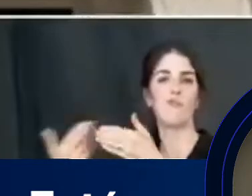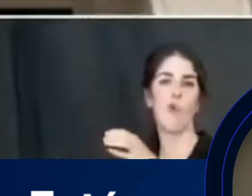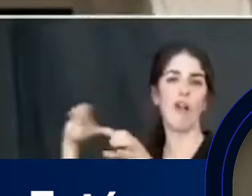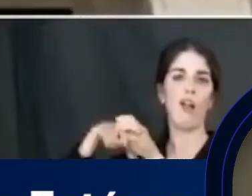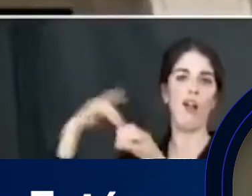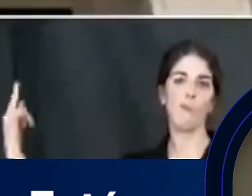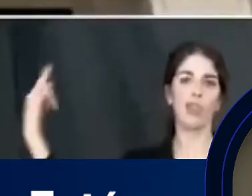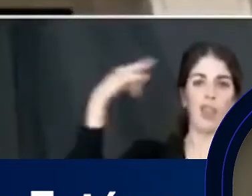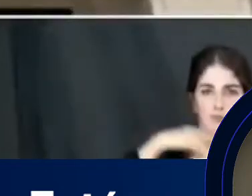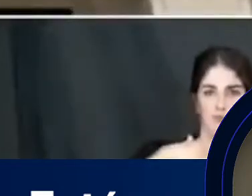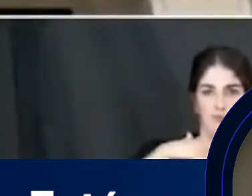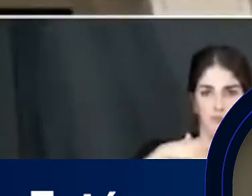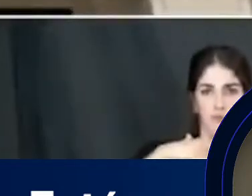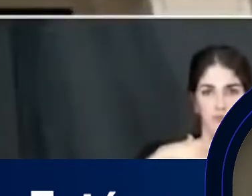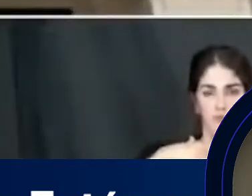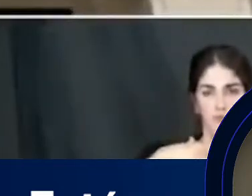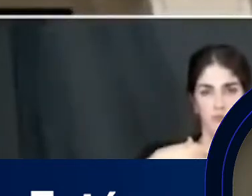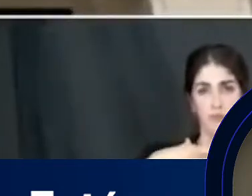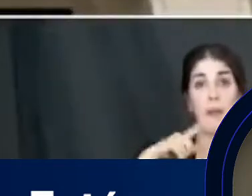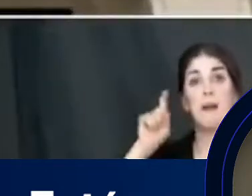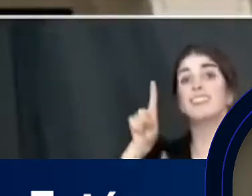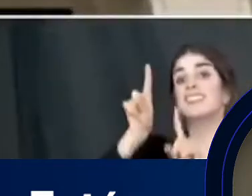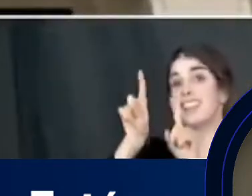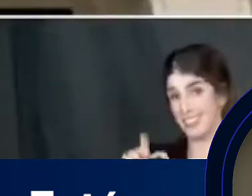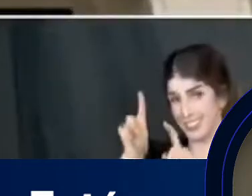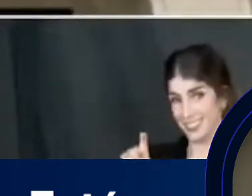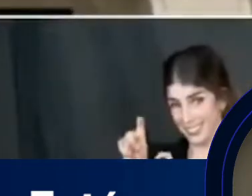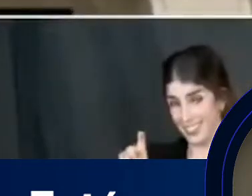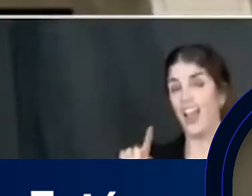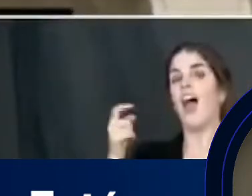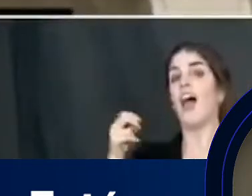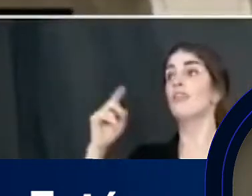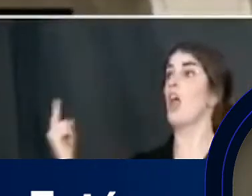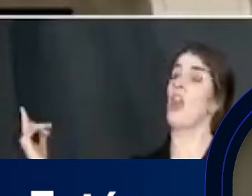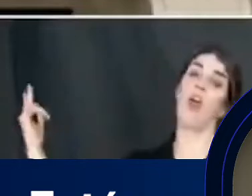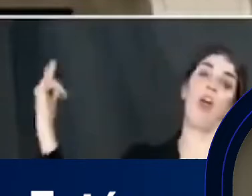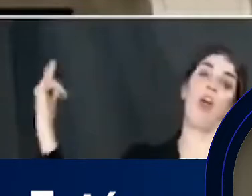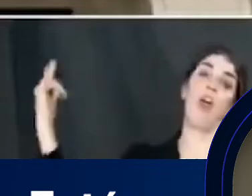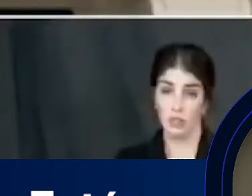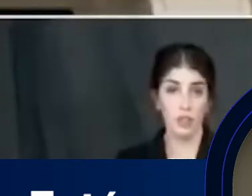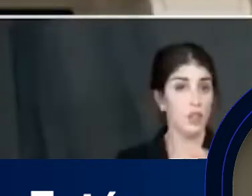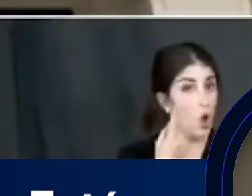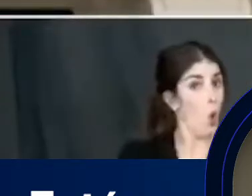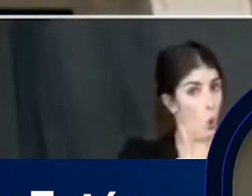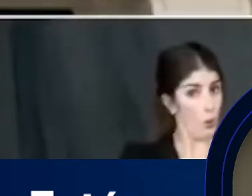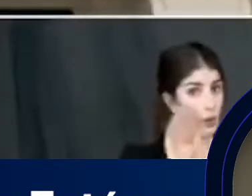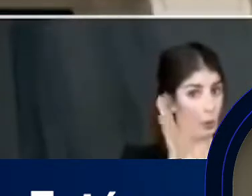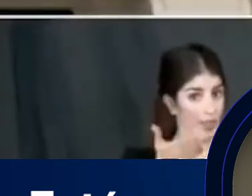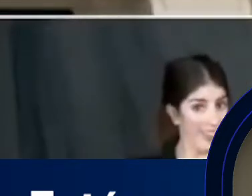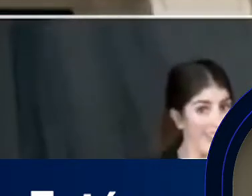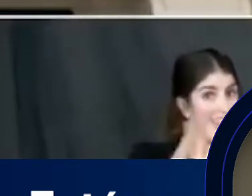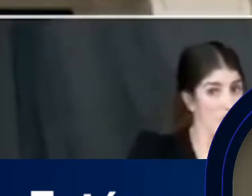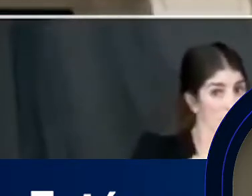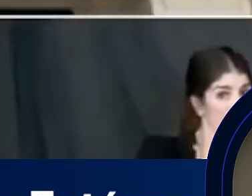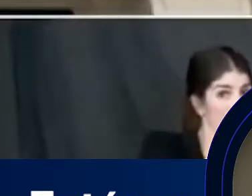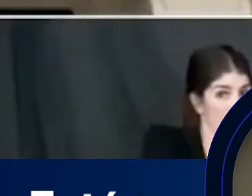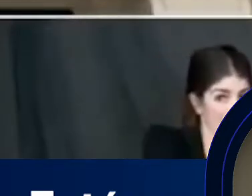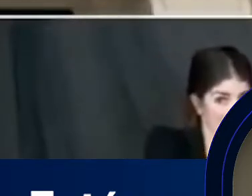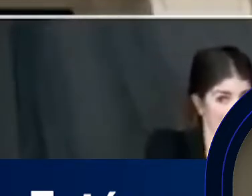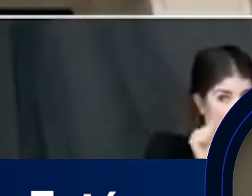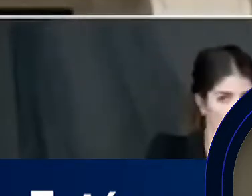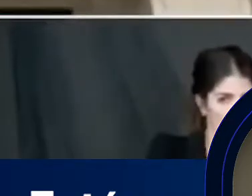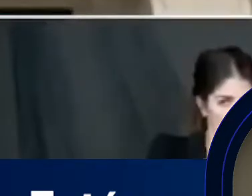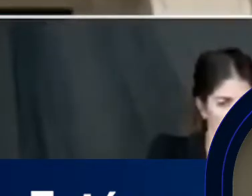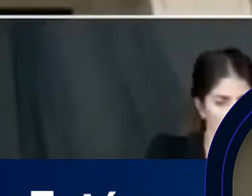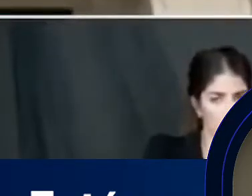política. Y los países que tienen gobiernos que toman esto con toda la seriedad de la